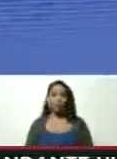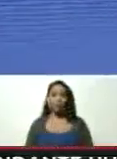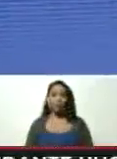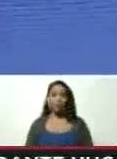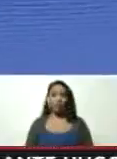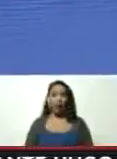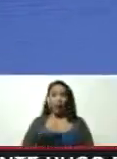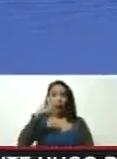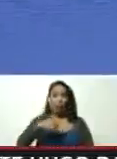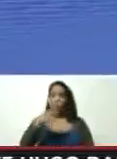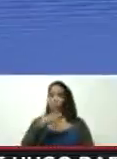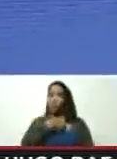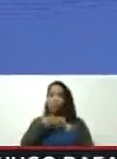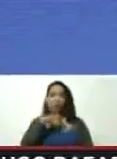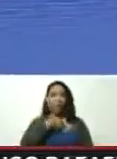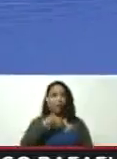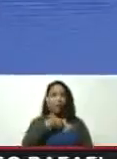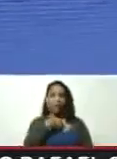aquí no podrán.